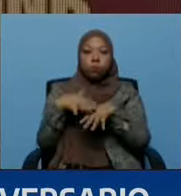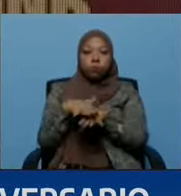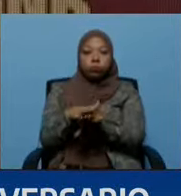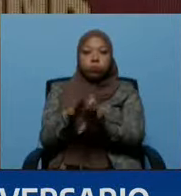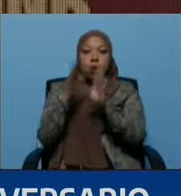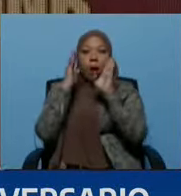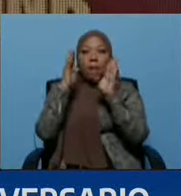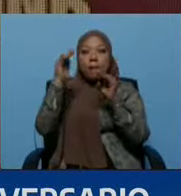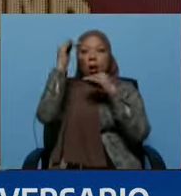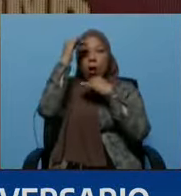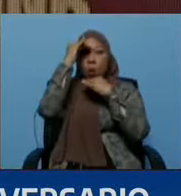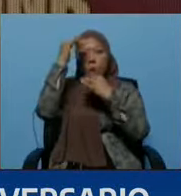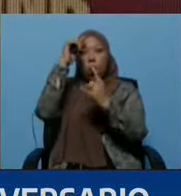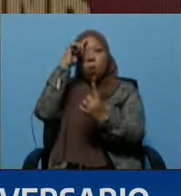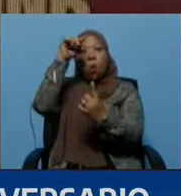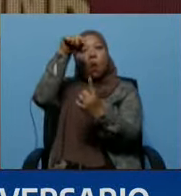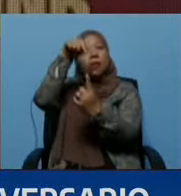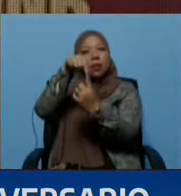y hemos logrado